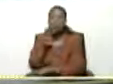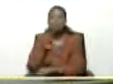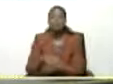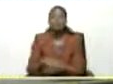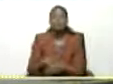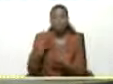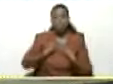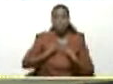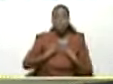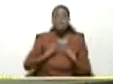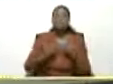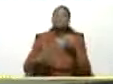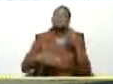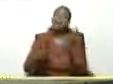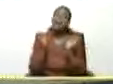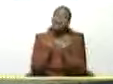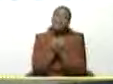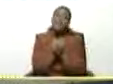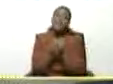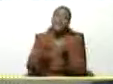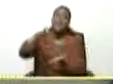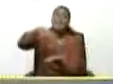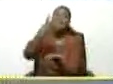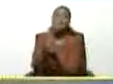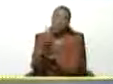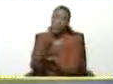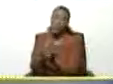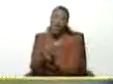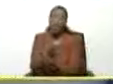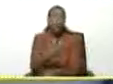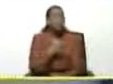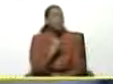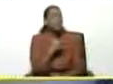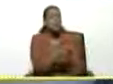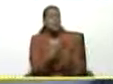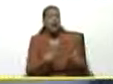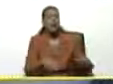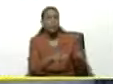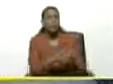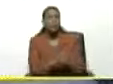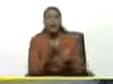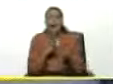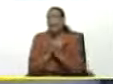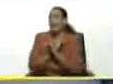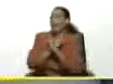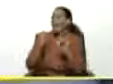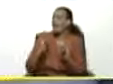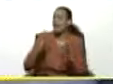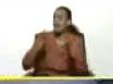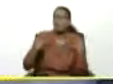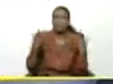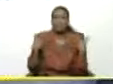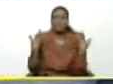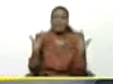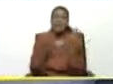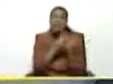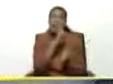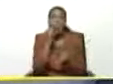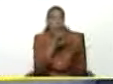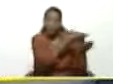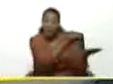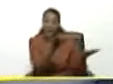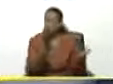dónde de aquí de maturín de esta universidad cómo te sientes bueno super Alegre en nombre de todos los estudiantes de la